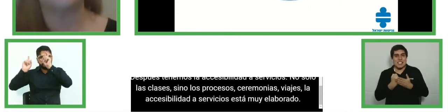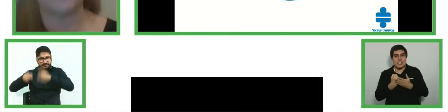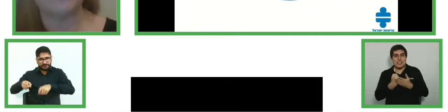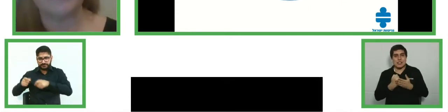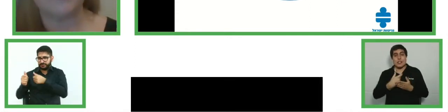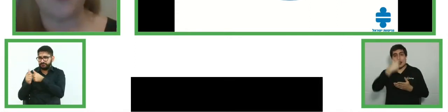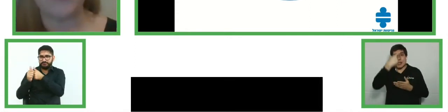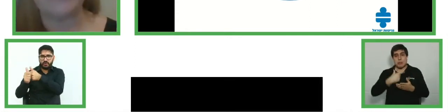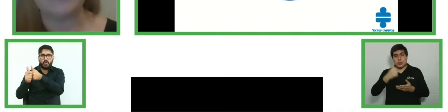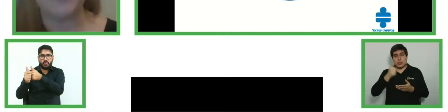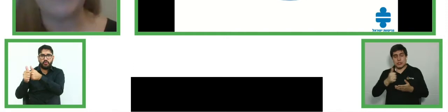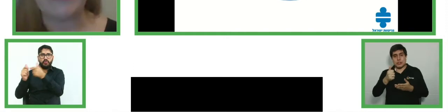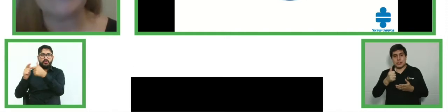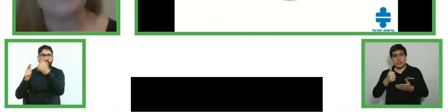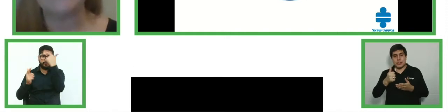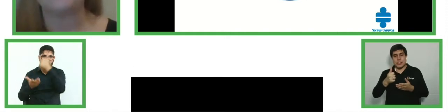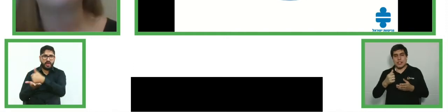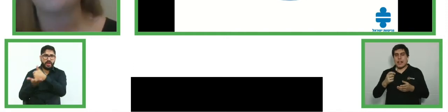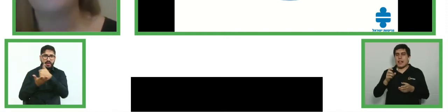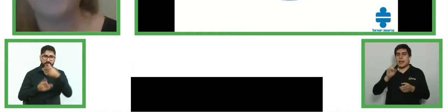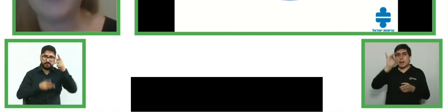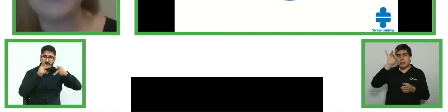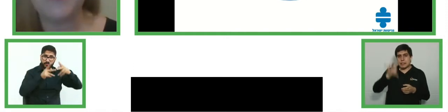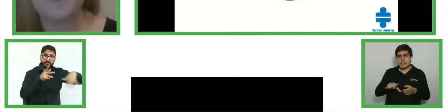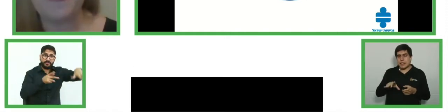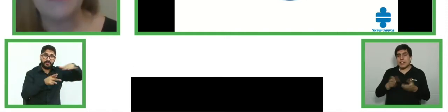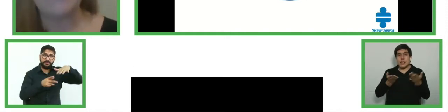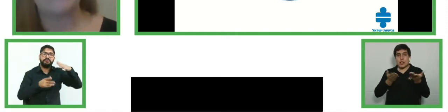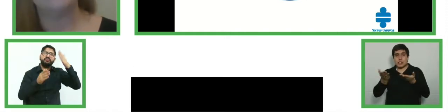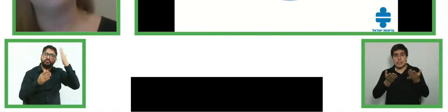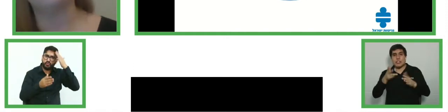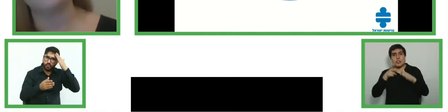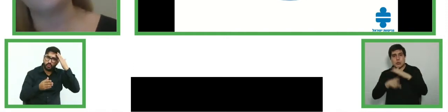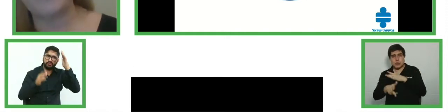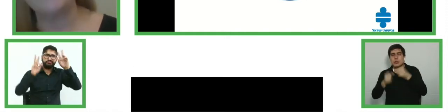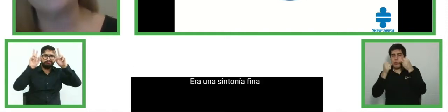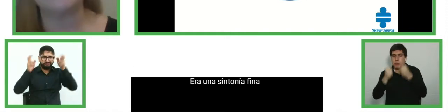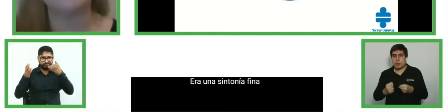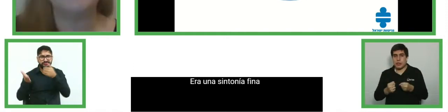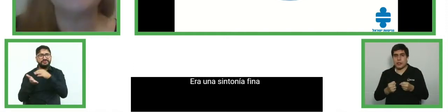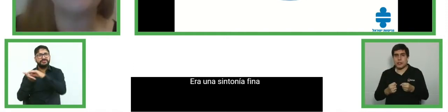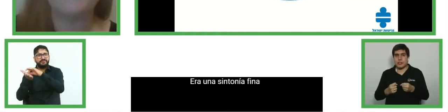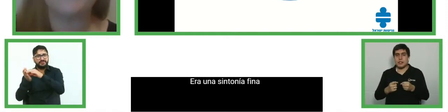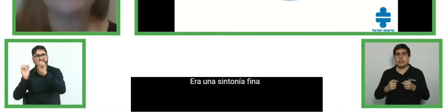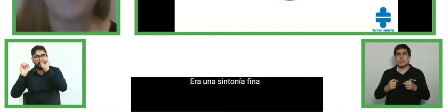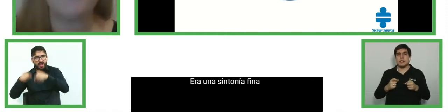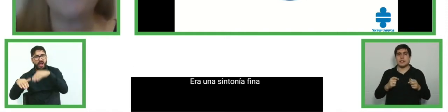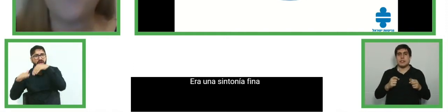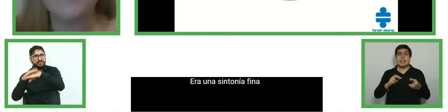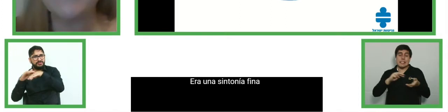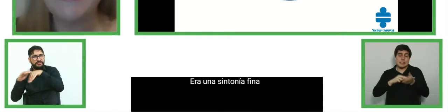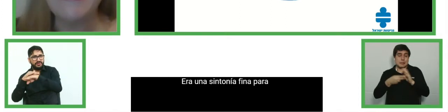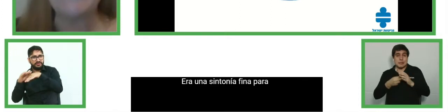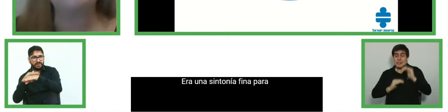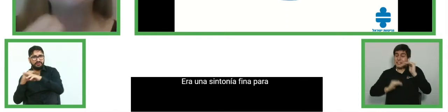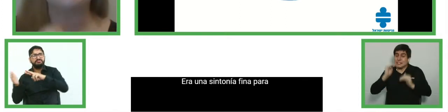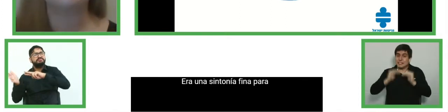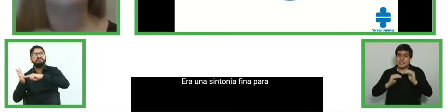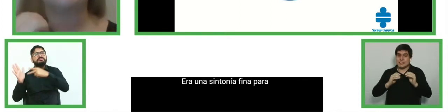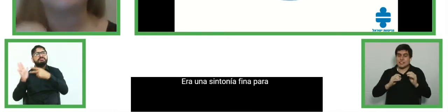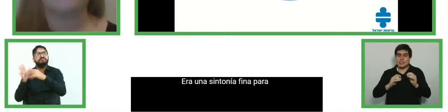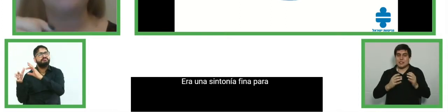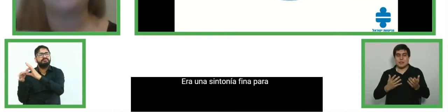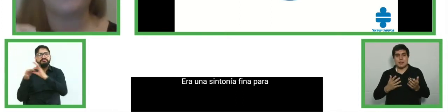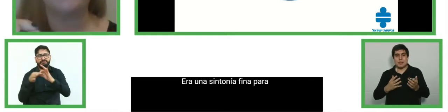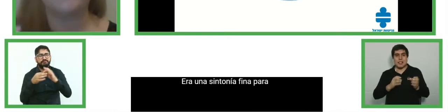una sintonía fina para asegurarse que los servicios son accesibles. La próxima, por favor. El problema, y aquí es donde el sistema